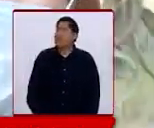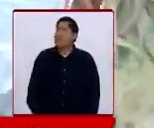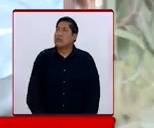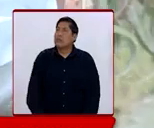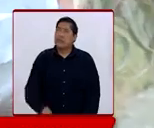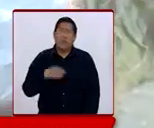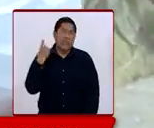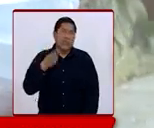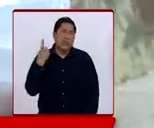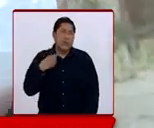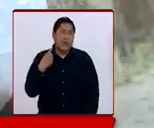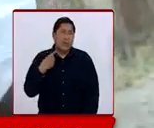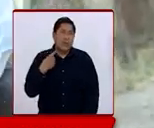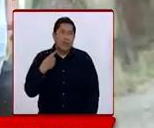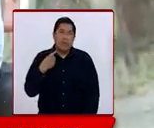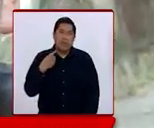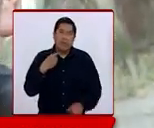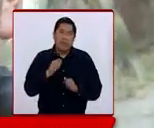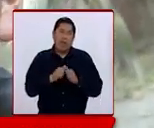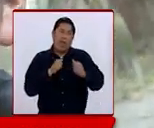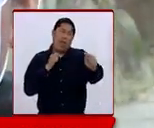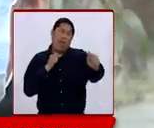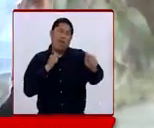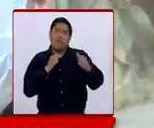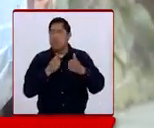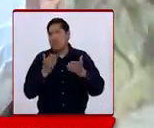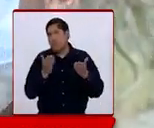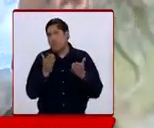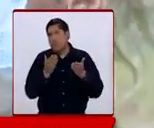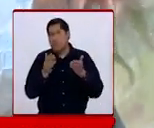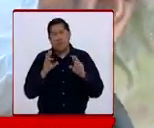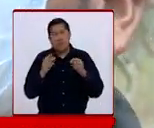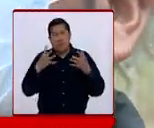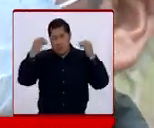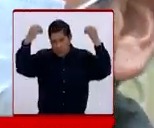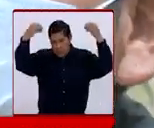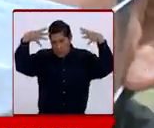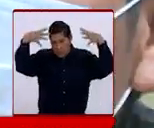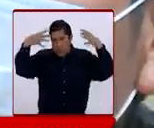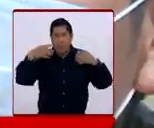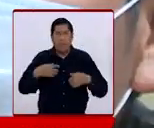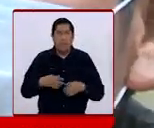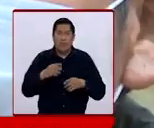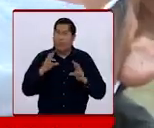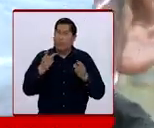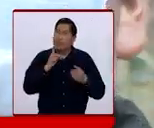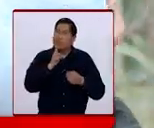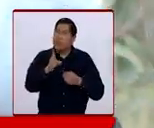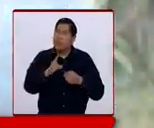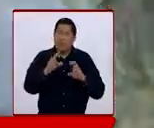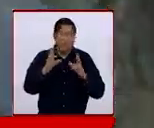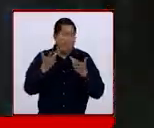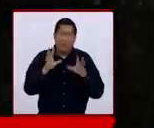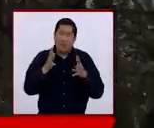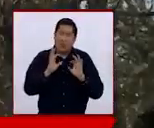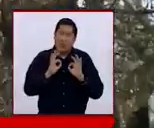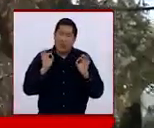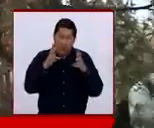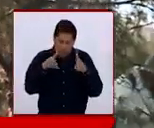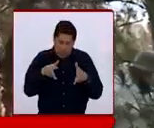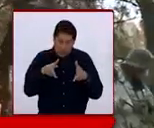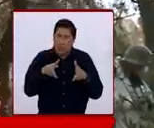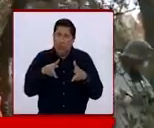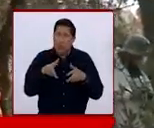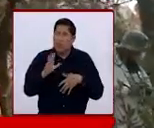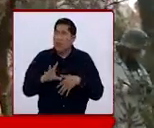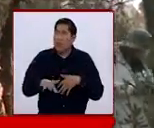Siempre pasa por aquí, ¿no? Por los lugares alejados, por donde que no hay luminarias, no hay seguridad, no hay ni una cámara.